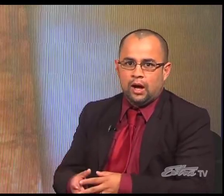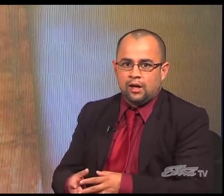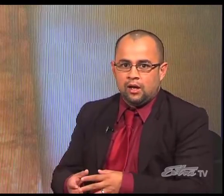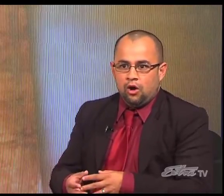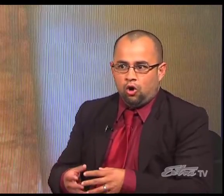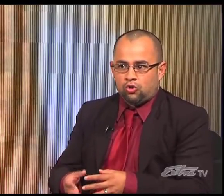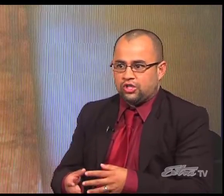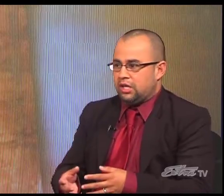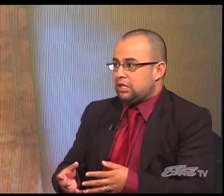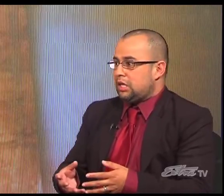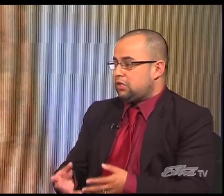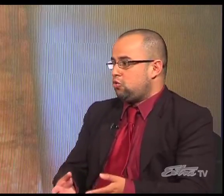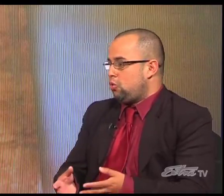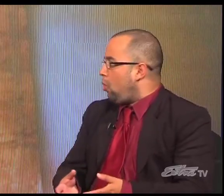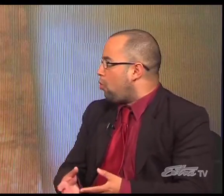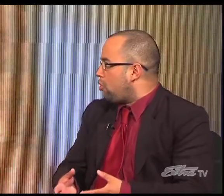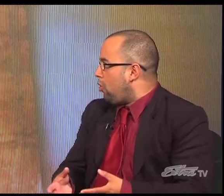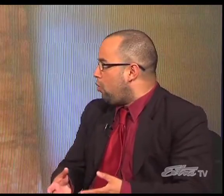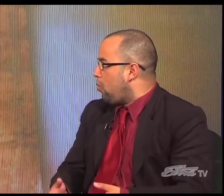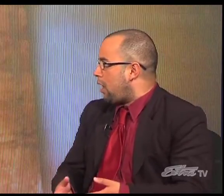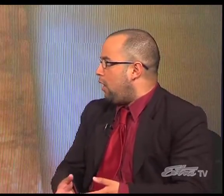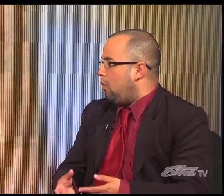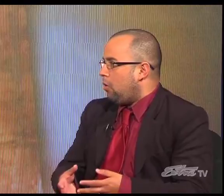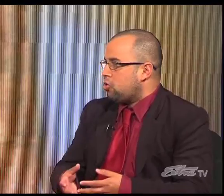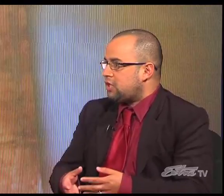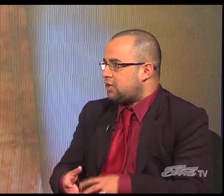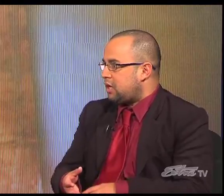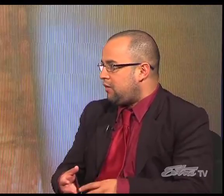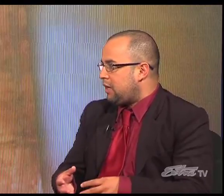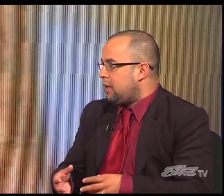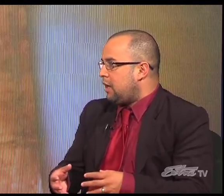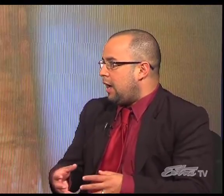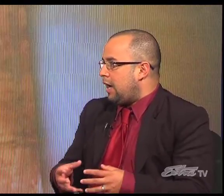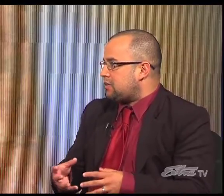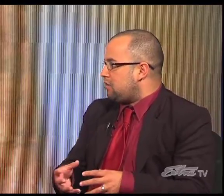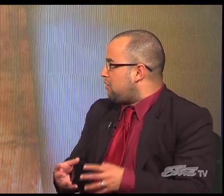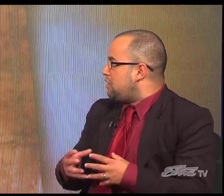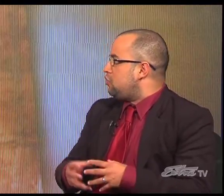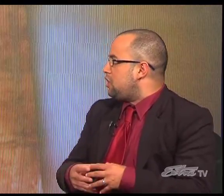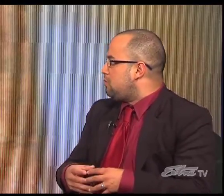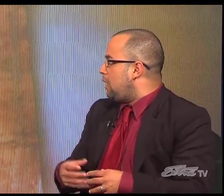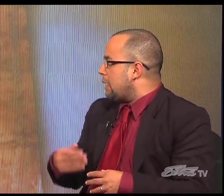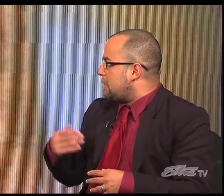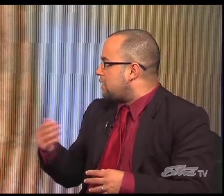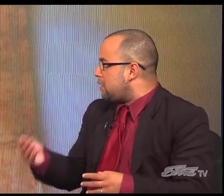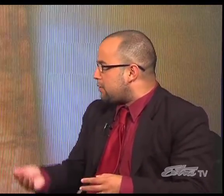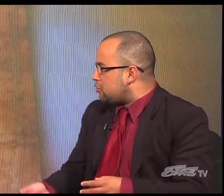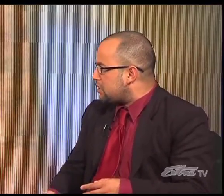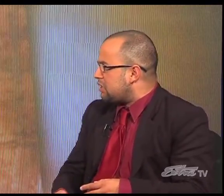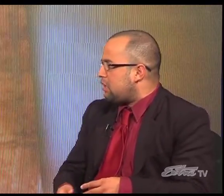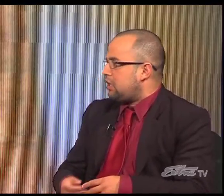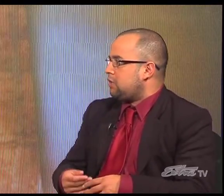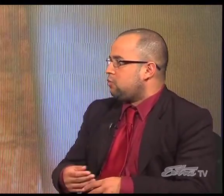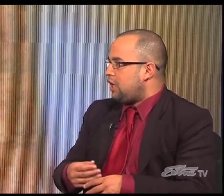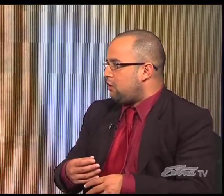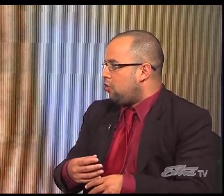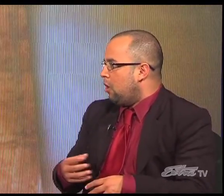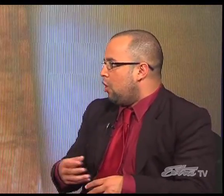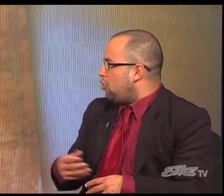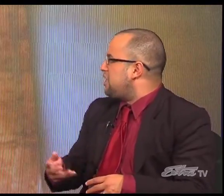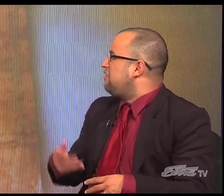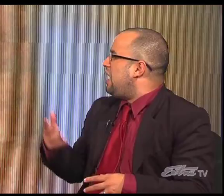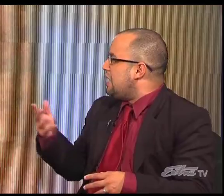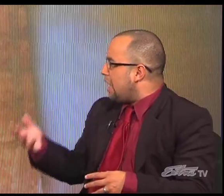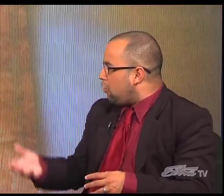de la Shoah o consideran de que esto no ocurrió nunca o se atreven a hacer revisionismo de la cantidad de personas que en realidad